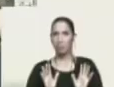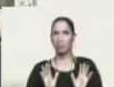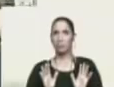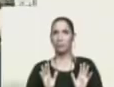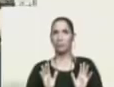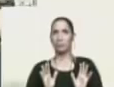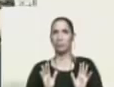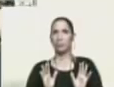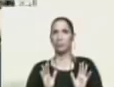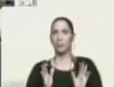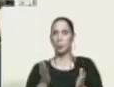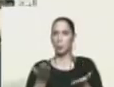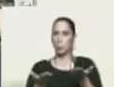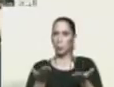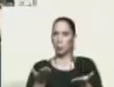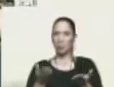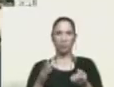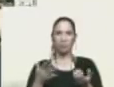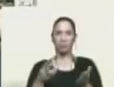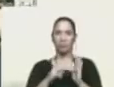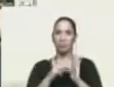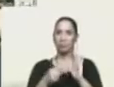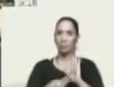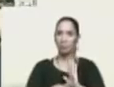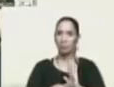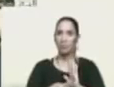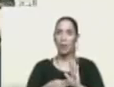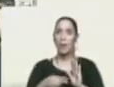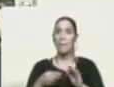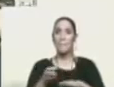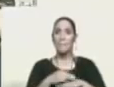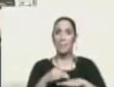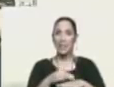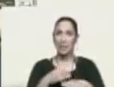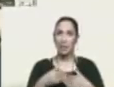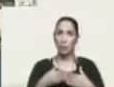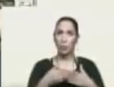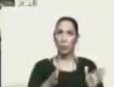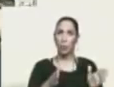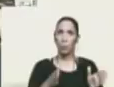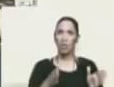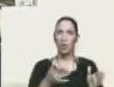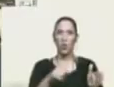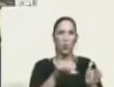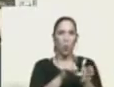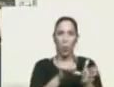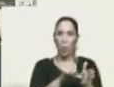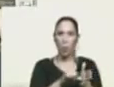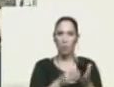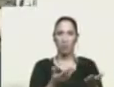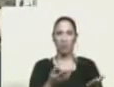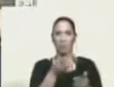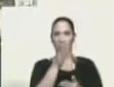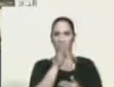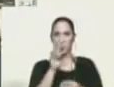de lo que esto era, un ministerio público donde la apatía,